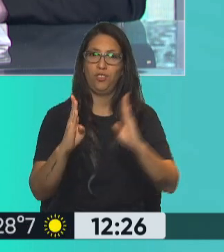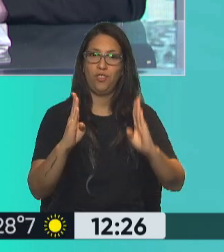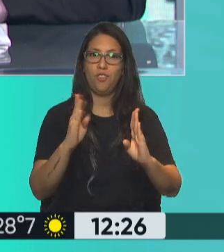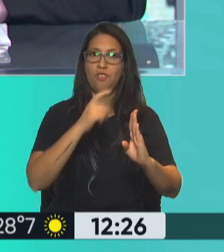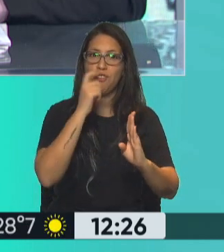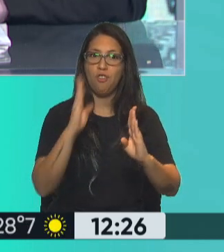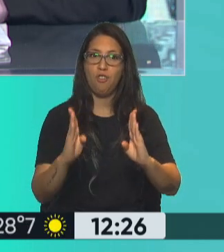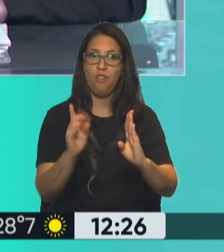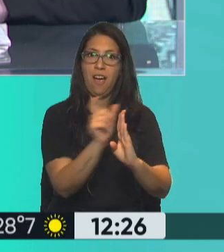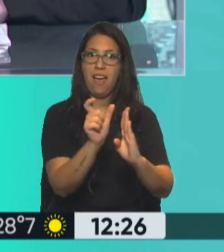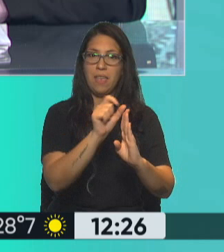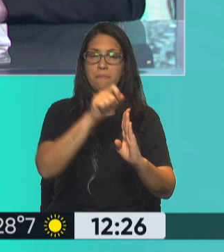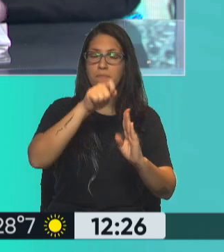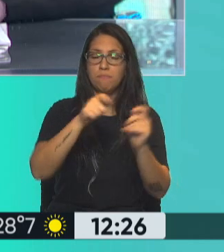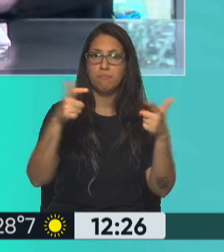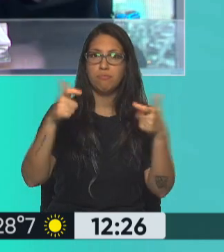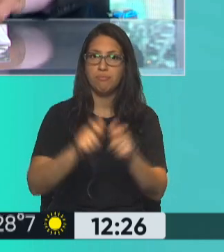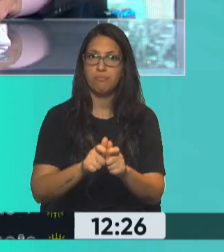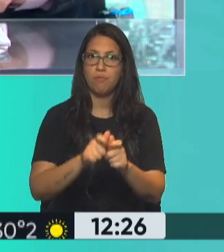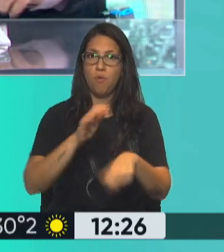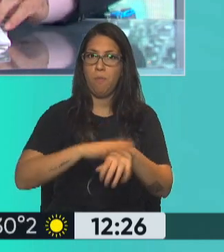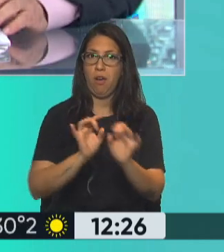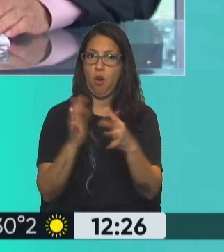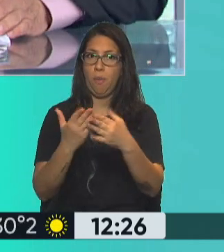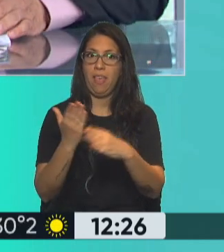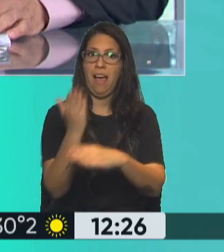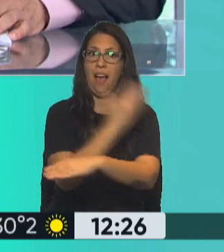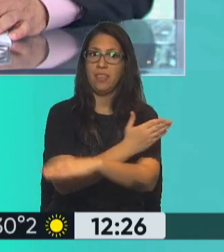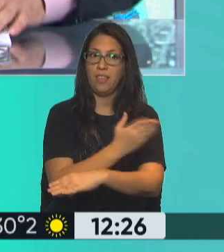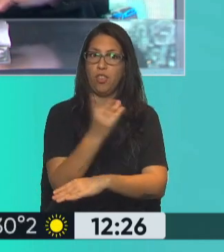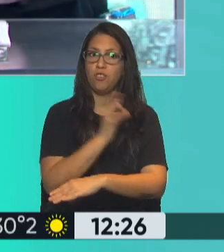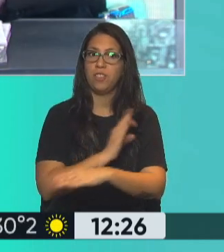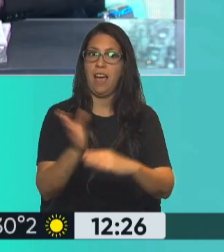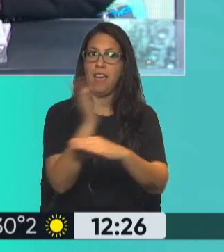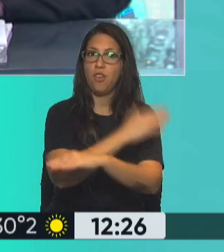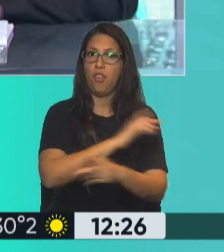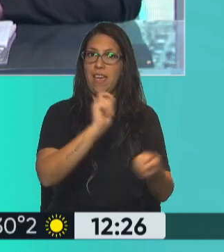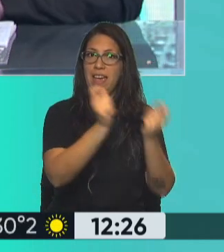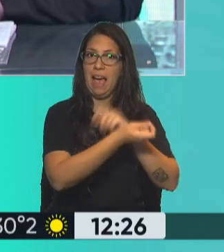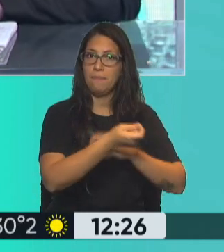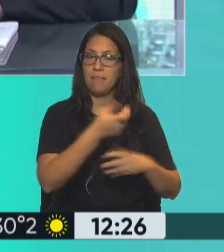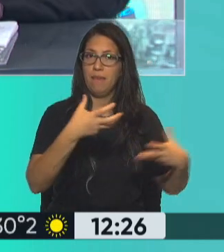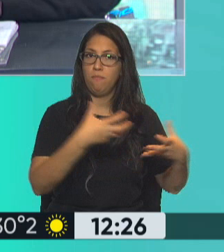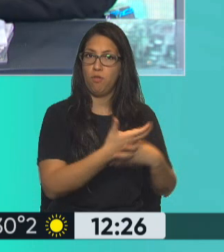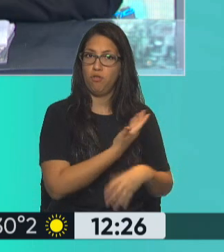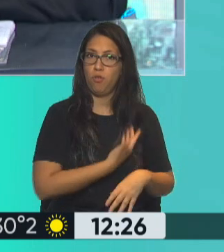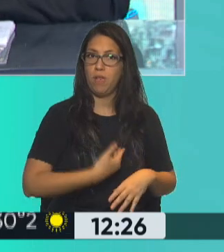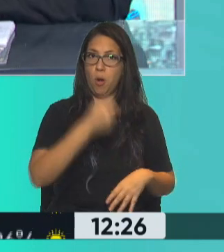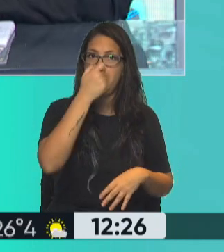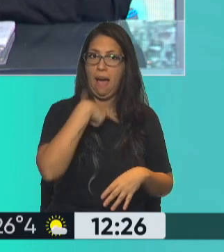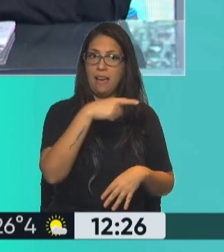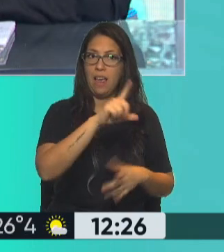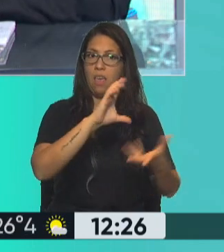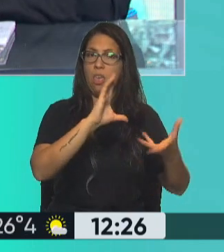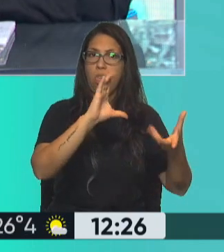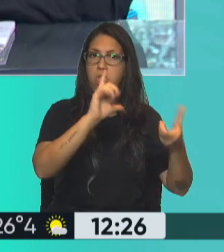el COVID. Anteriormente es la caída de la crisis de los 2 últimos años del gobierno de Cambiemos. Es decir, Mauricio Macri, presidente,